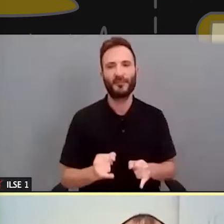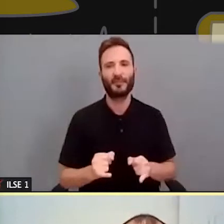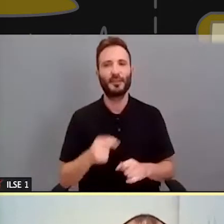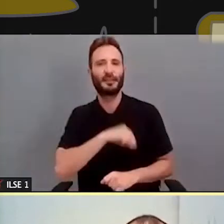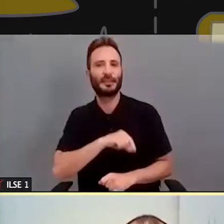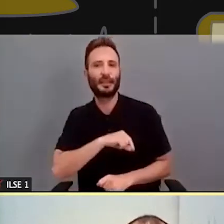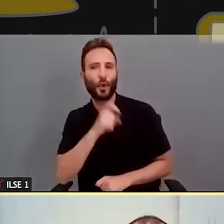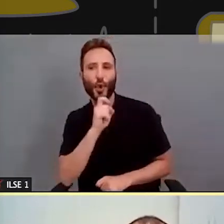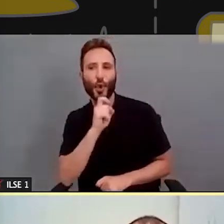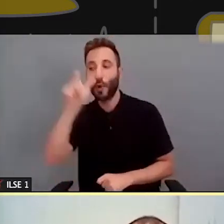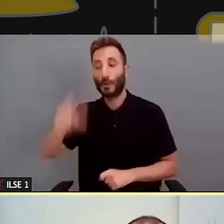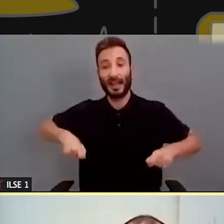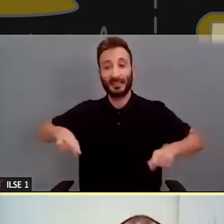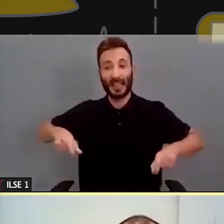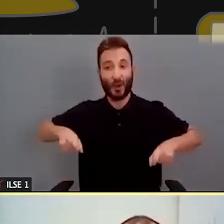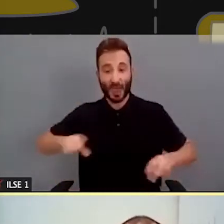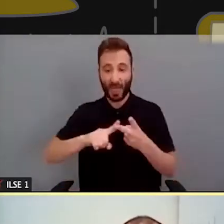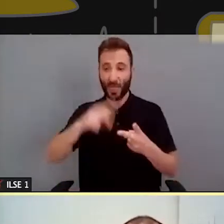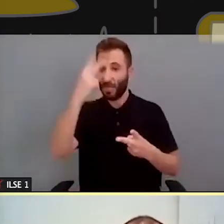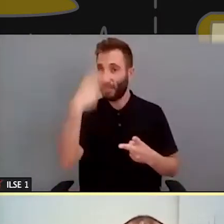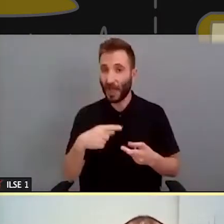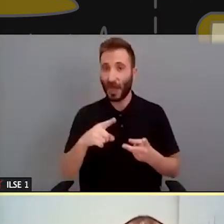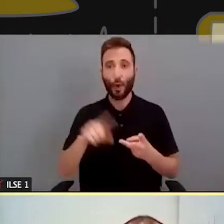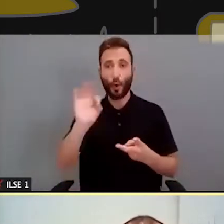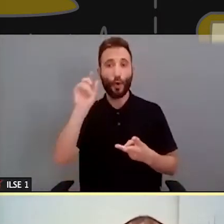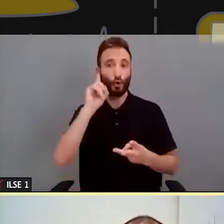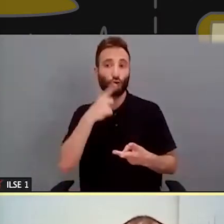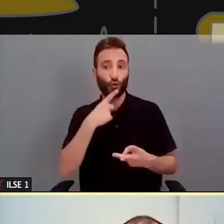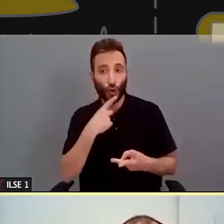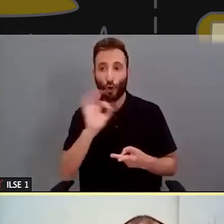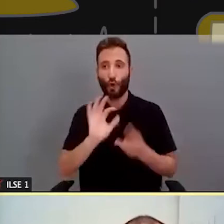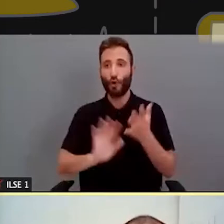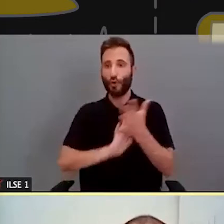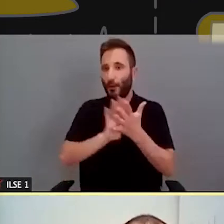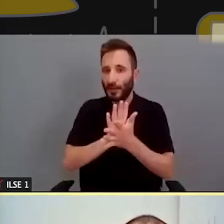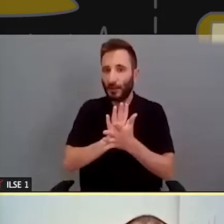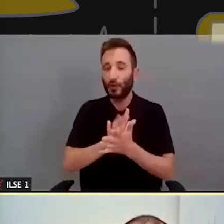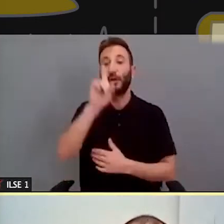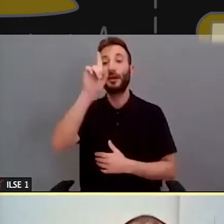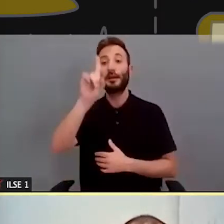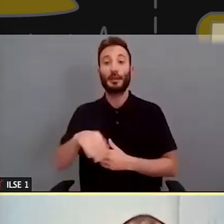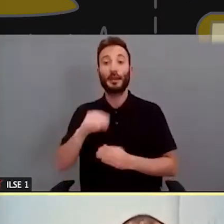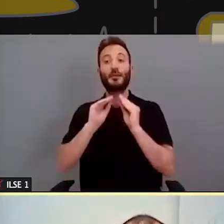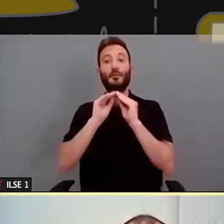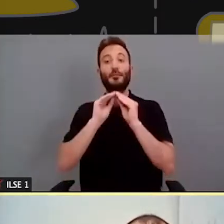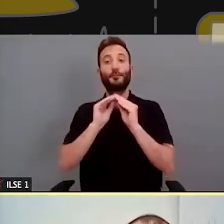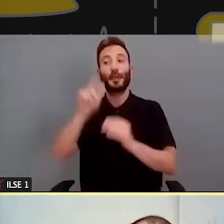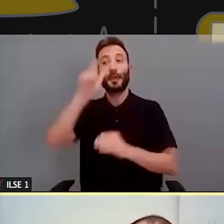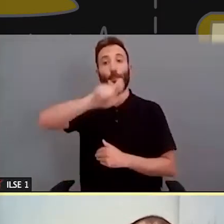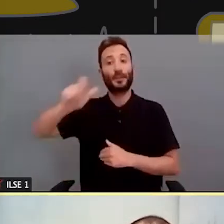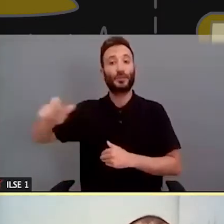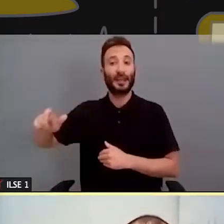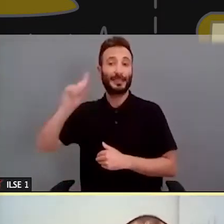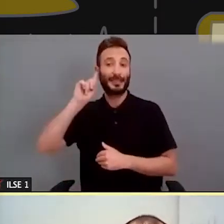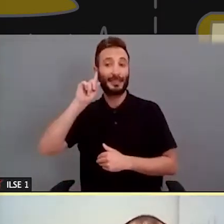personas ciegas o de baja visión, con discapacidad auditiva, lengua de signos. También hicimos con personas con discapacidad auditivas, no